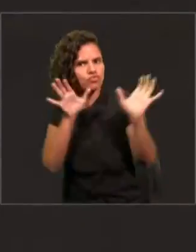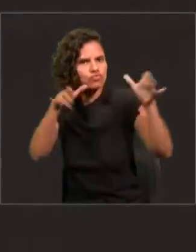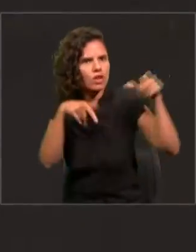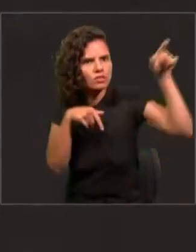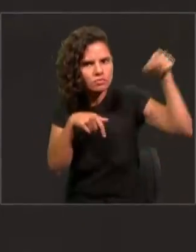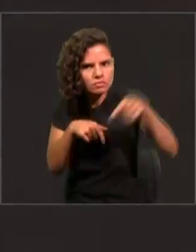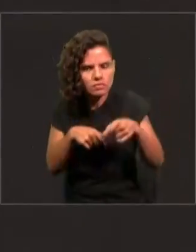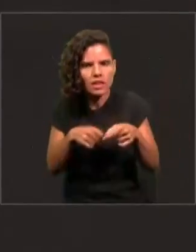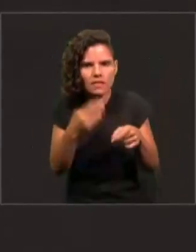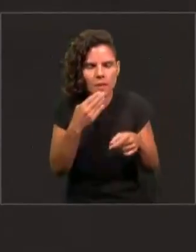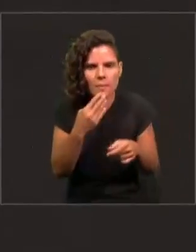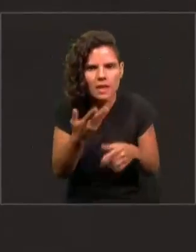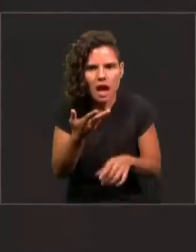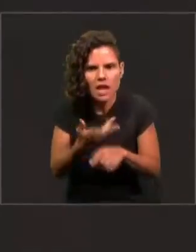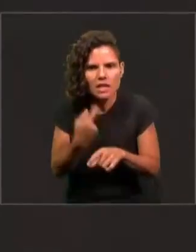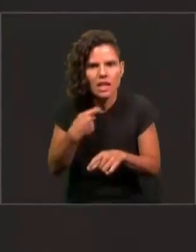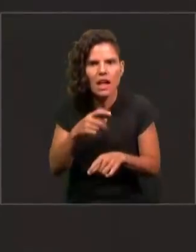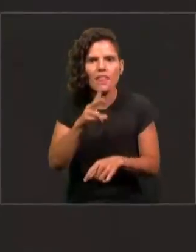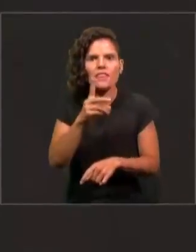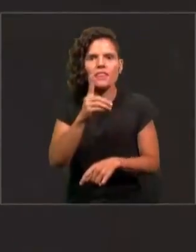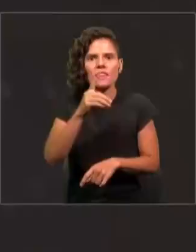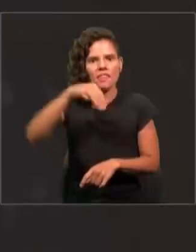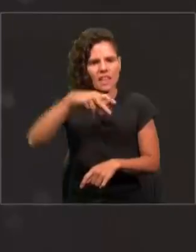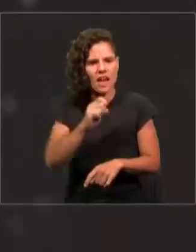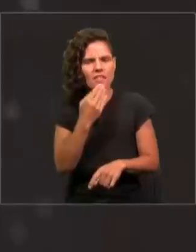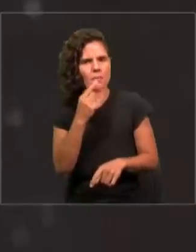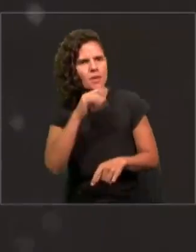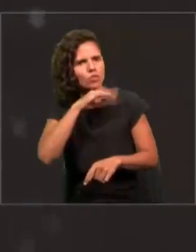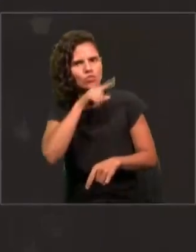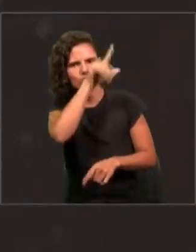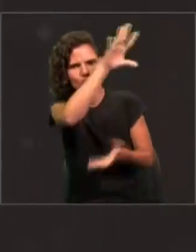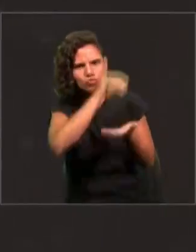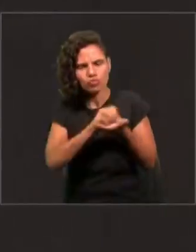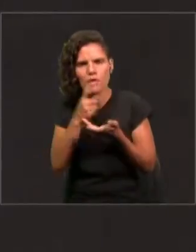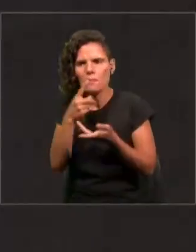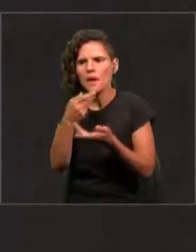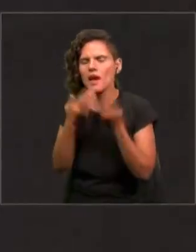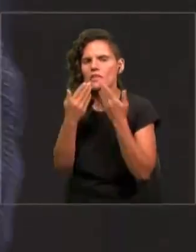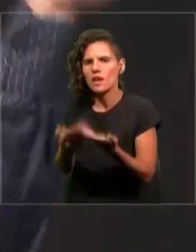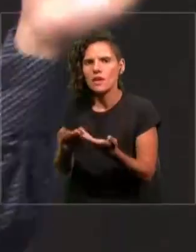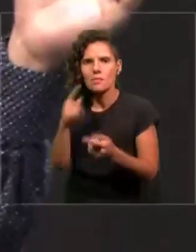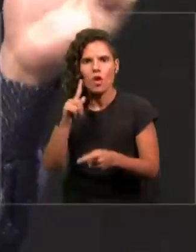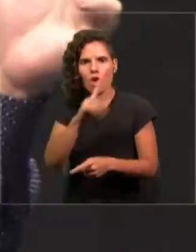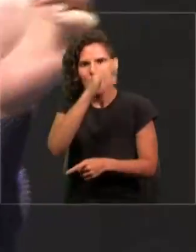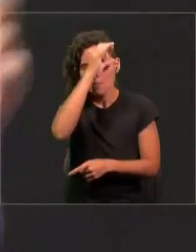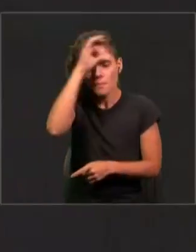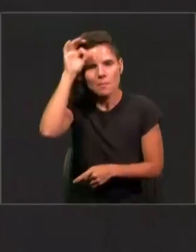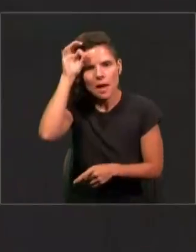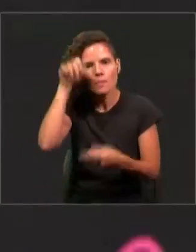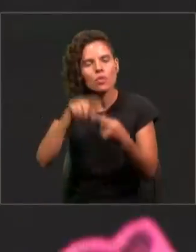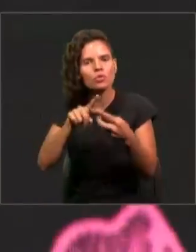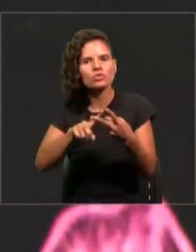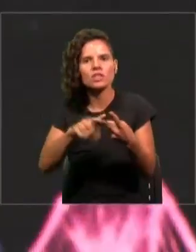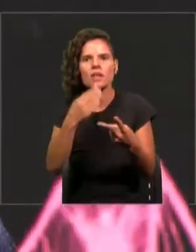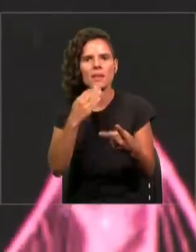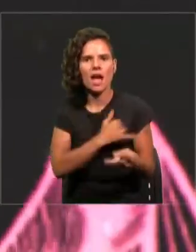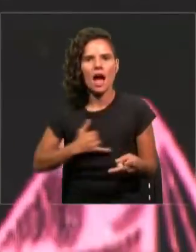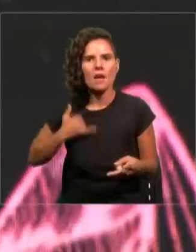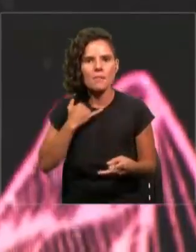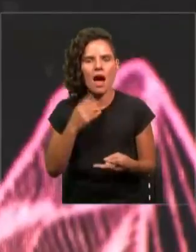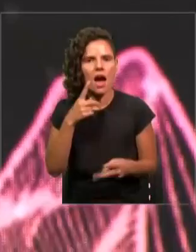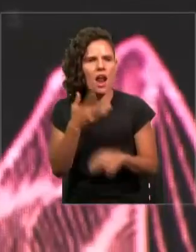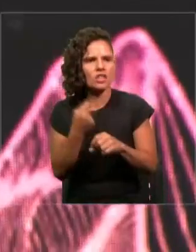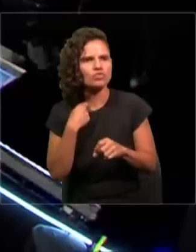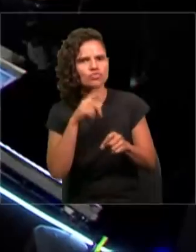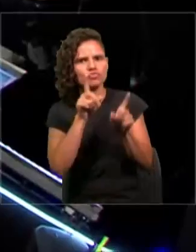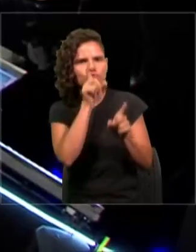exterminar a personas en Chile. El cóndor, tanto para los aymaras como los mapuches, representa la sabiduría, ¿no? Y no hay un nombre más